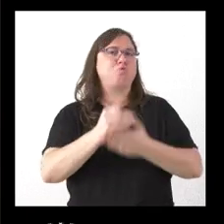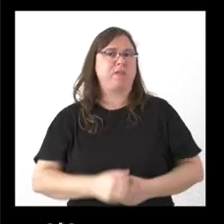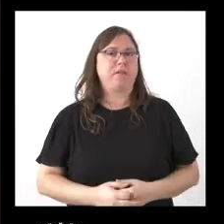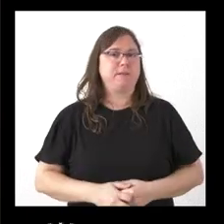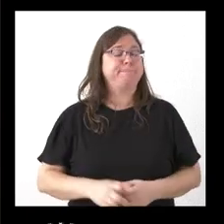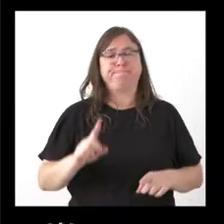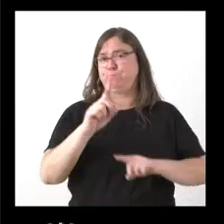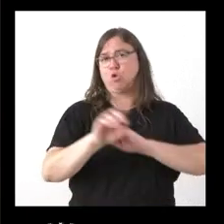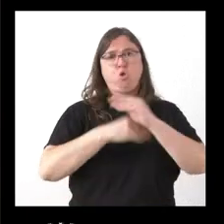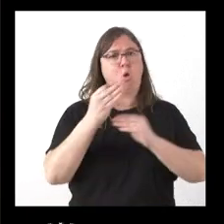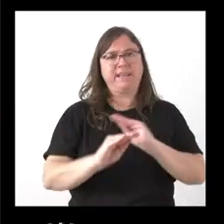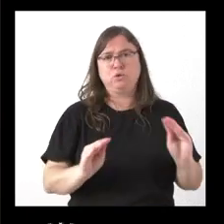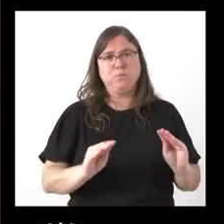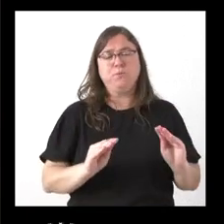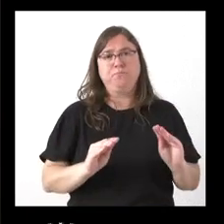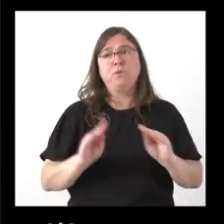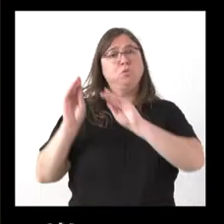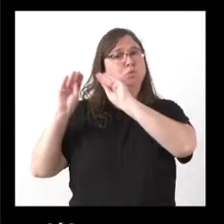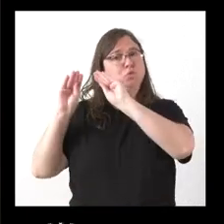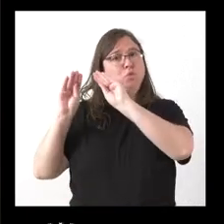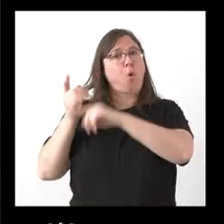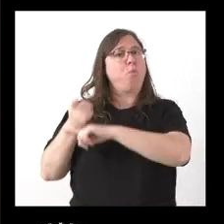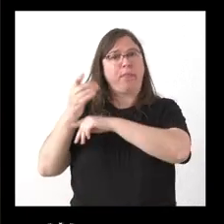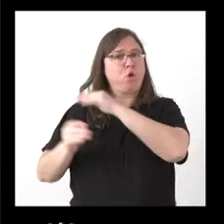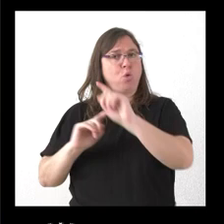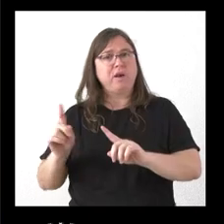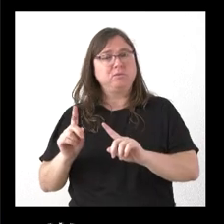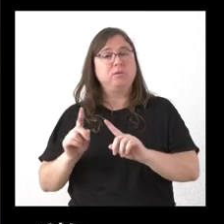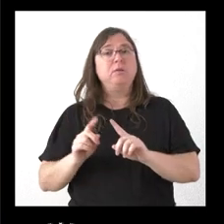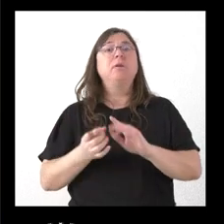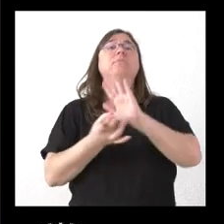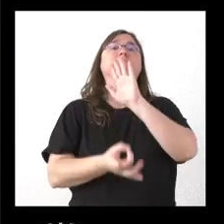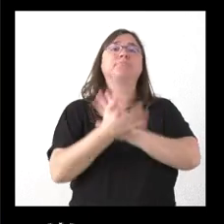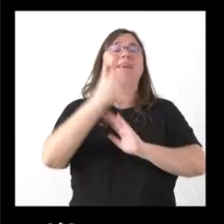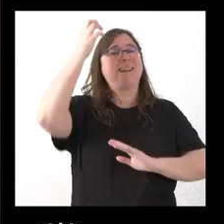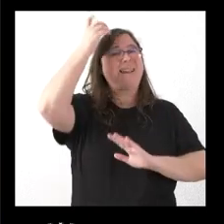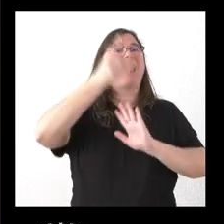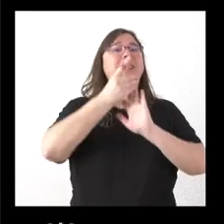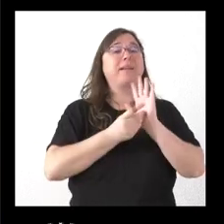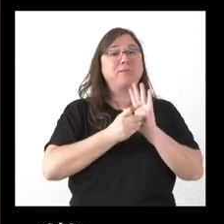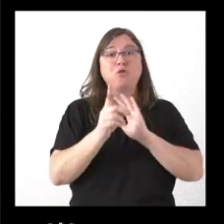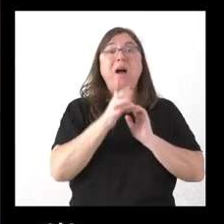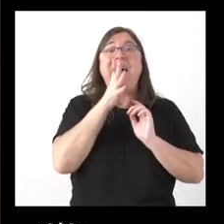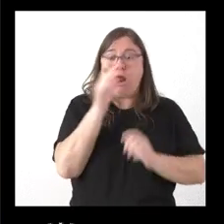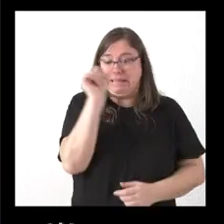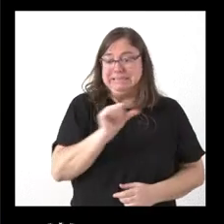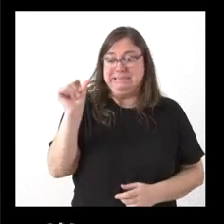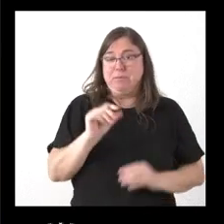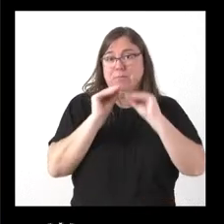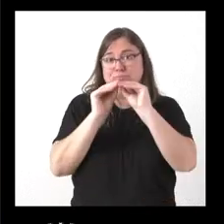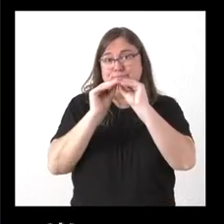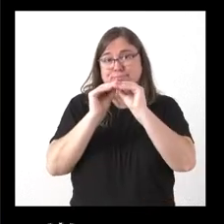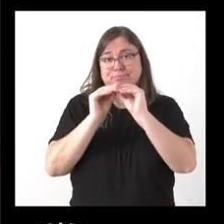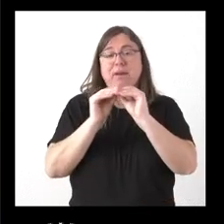ha hecho ese el cumplimiento de esa obligación no ha dictado ese real decreto está ahora esta semanas tratando de